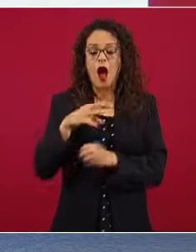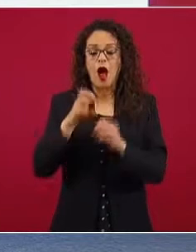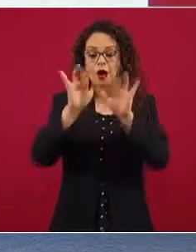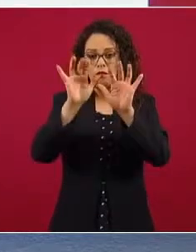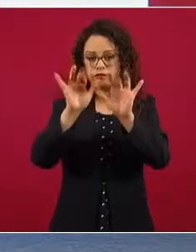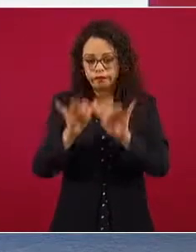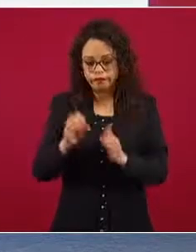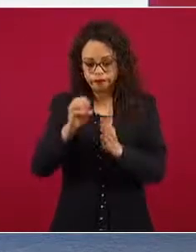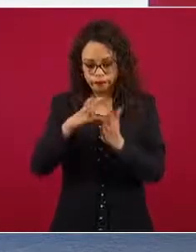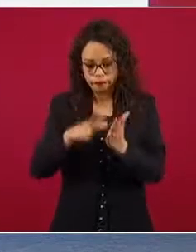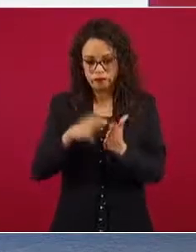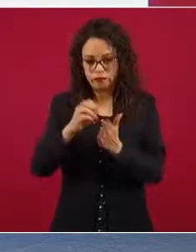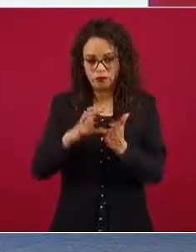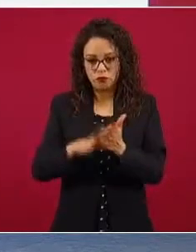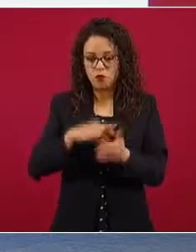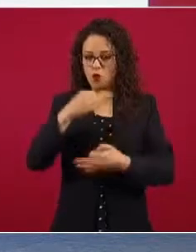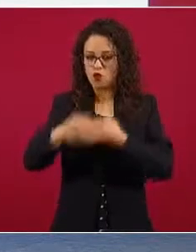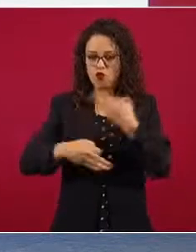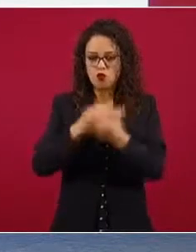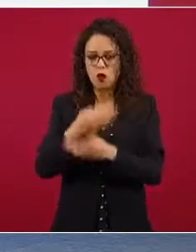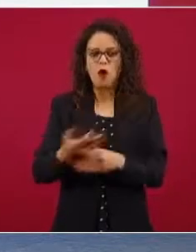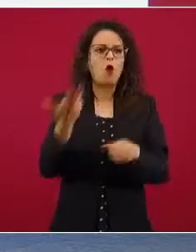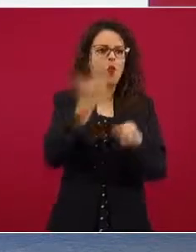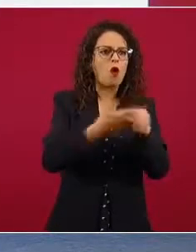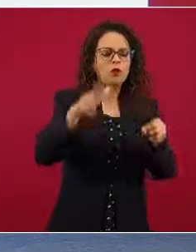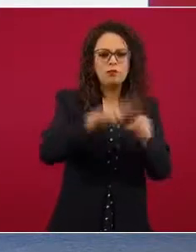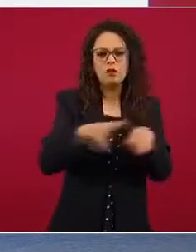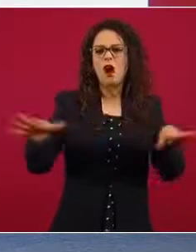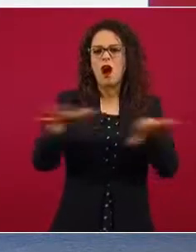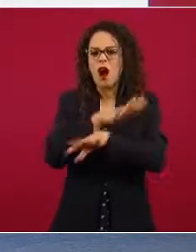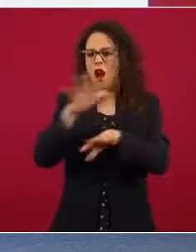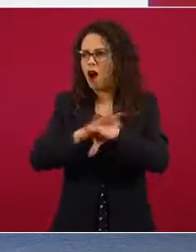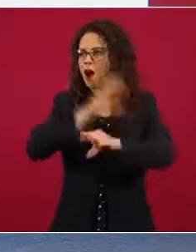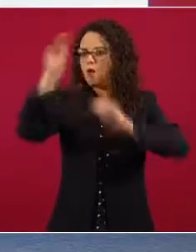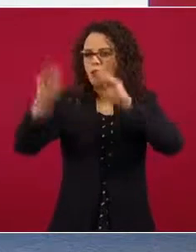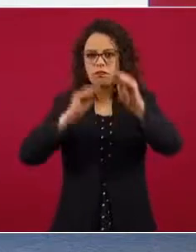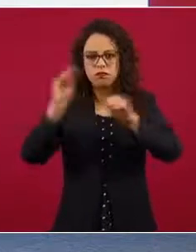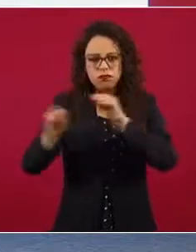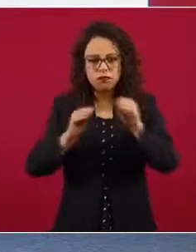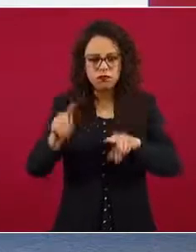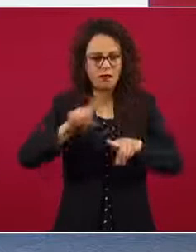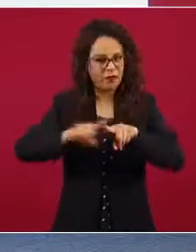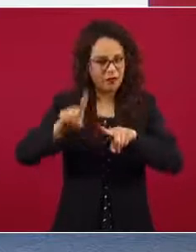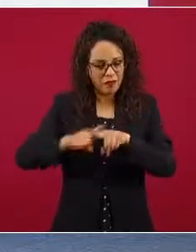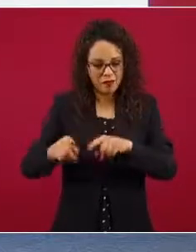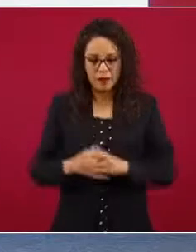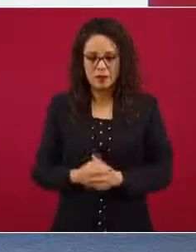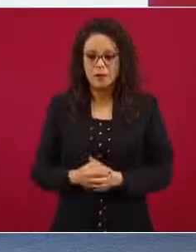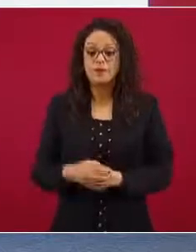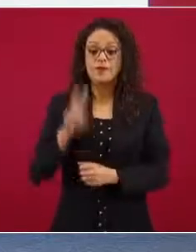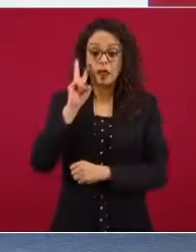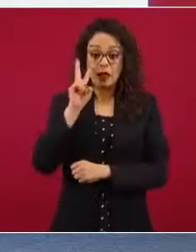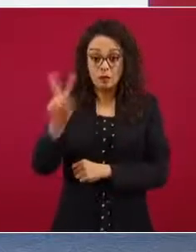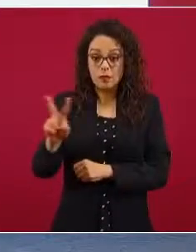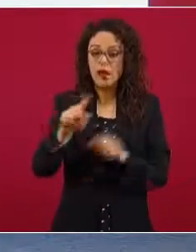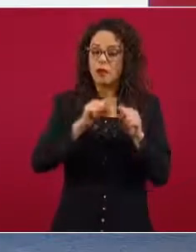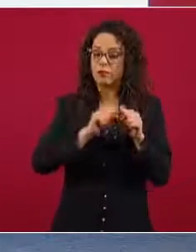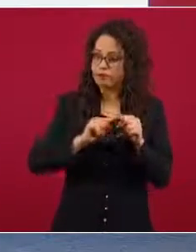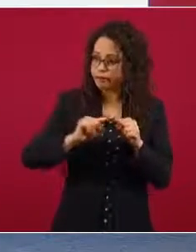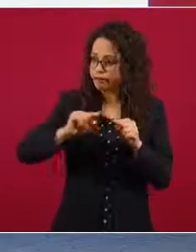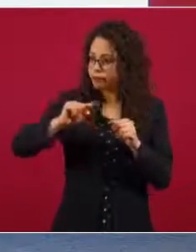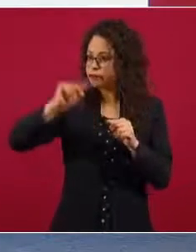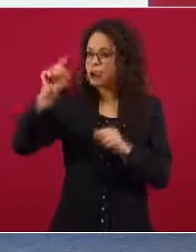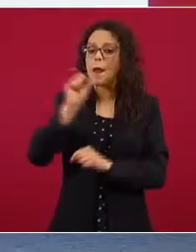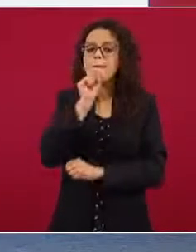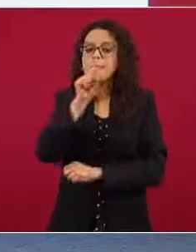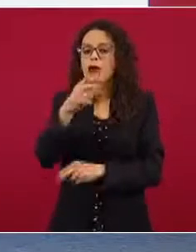en toda la infraestructura reconvertida, aunque esta después siguió aumentando, y vemos que estuvo aumentando, lo mismo hasta